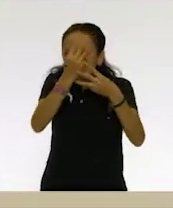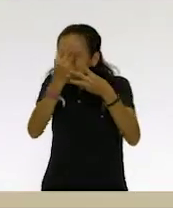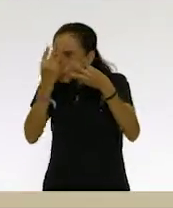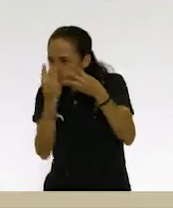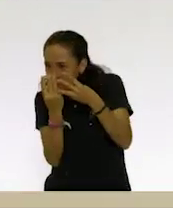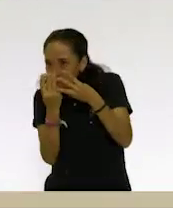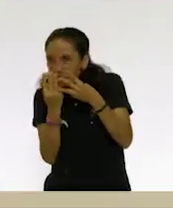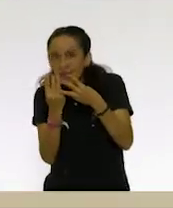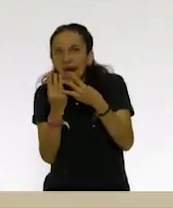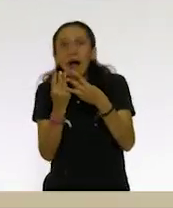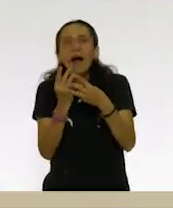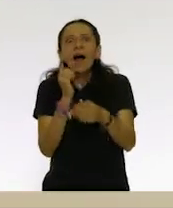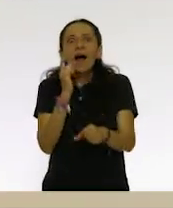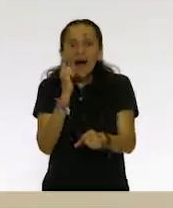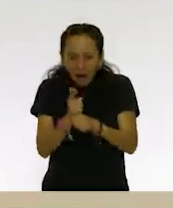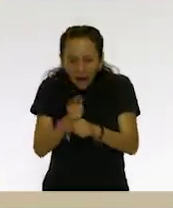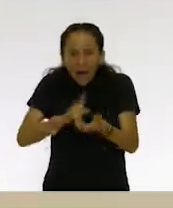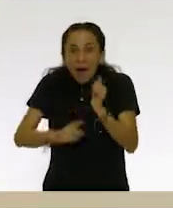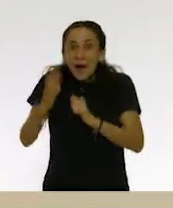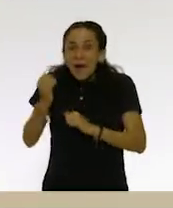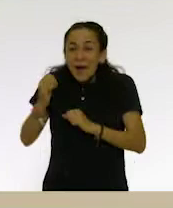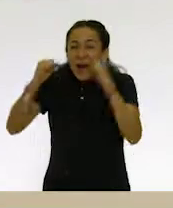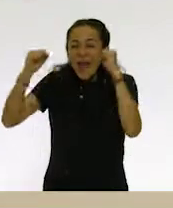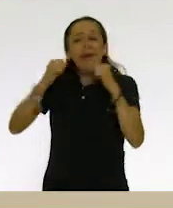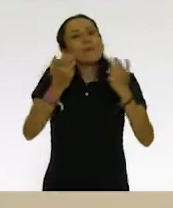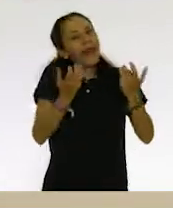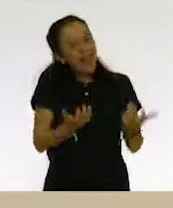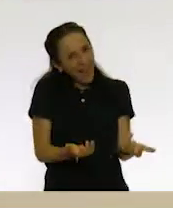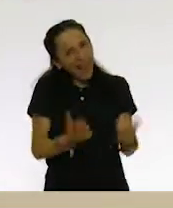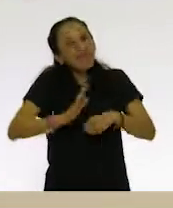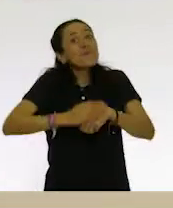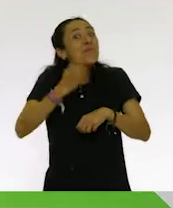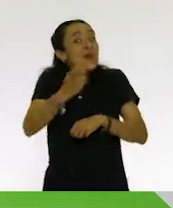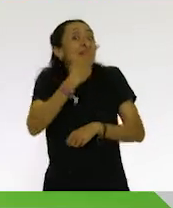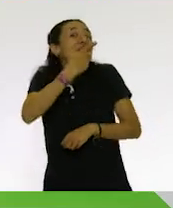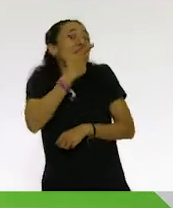¡Exacto! Por eso dice que nueve son tres veces tres.